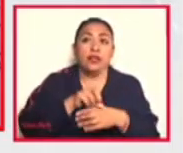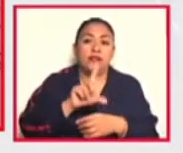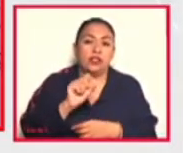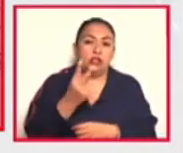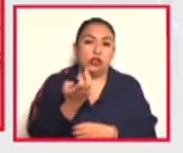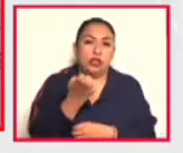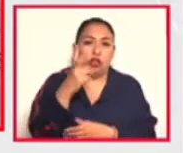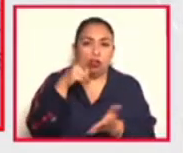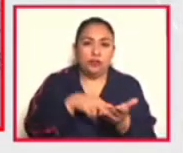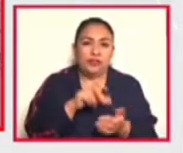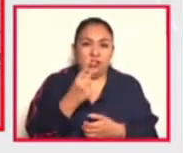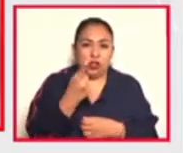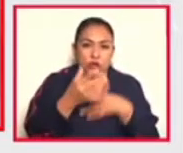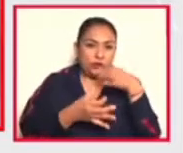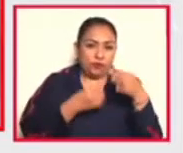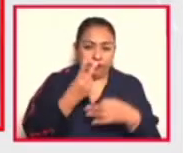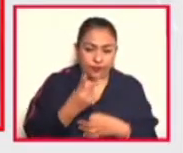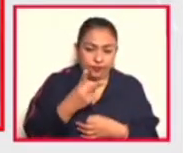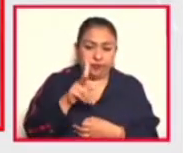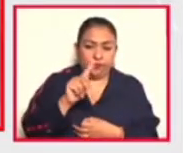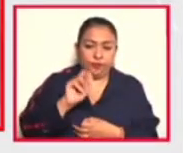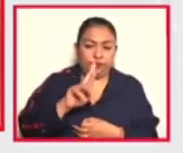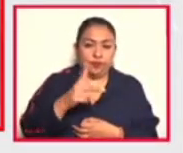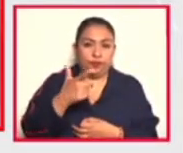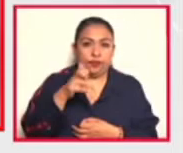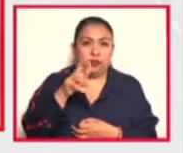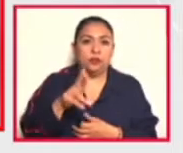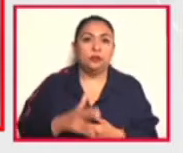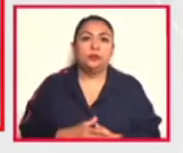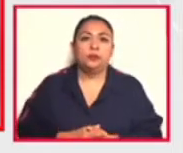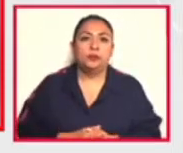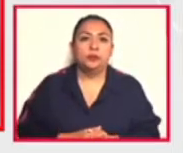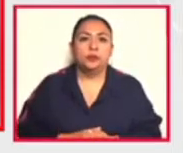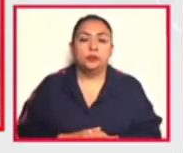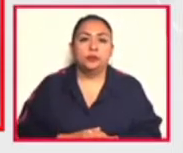2021. Noticias 22, Víctor Gaspar.